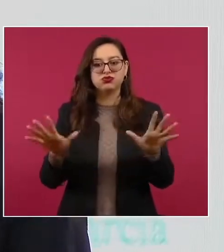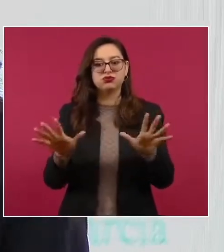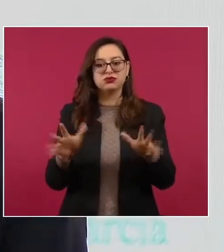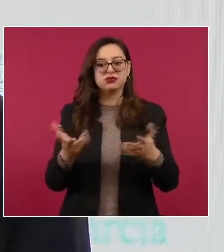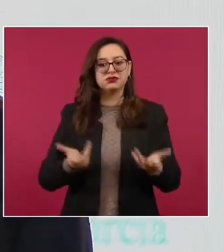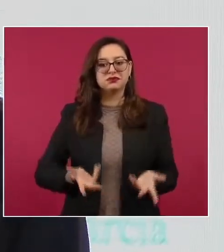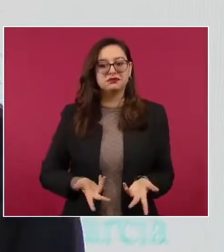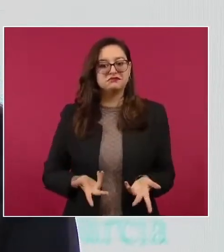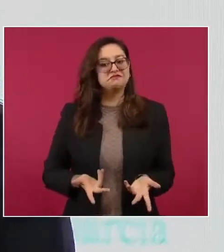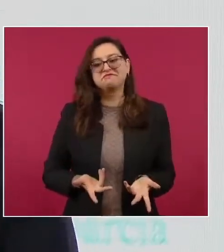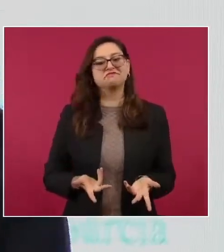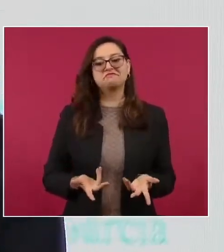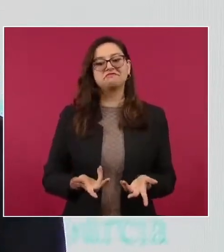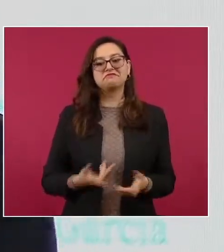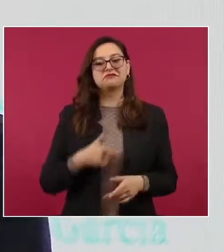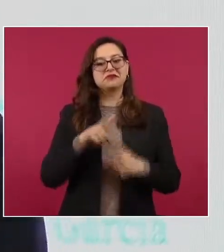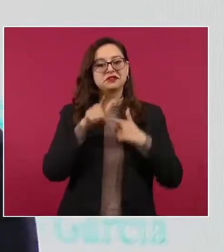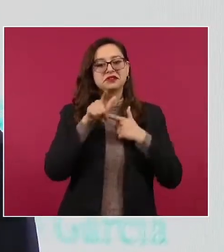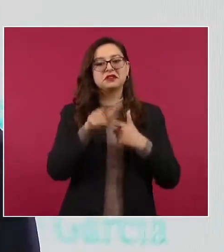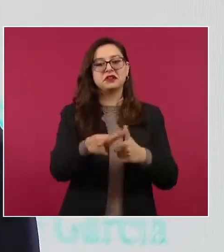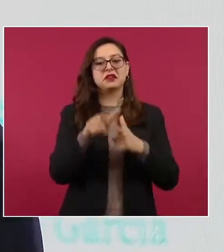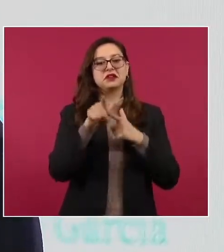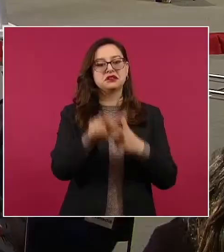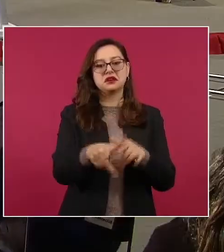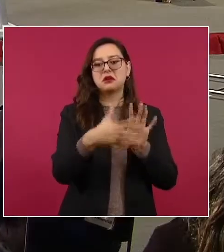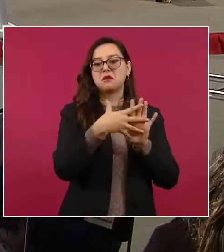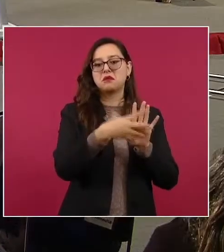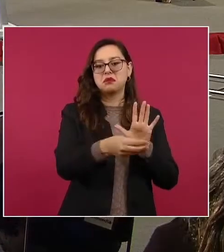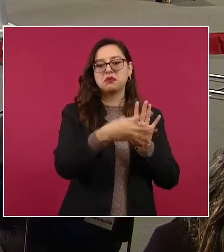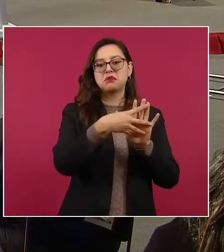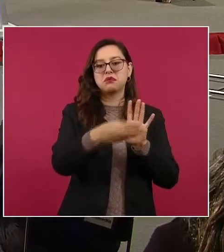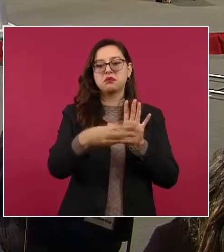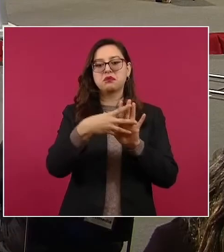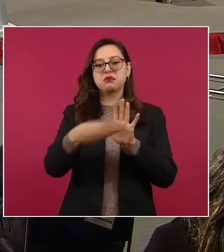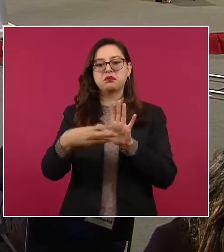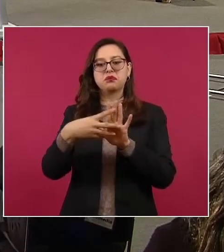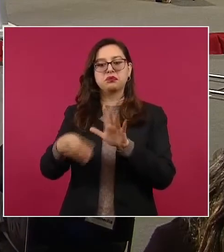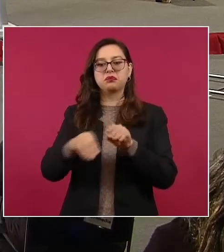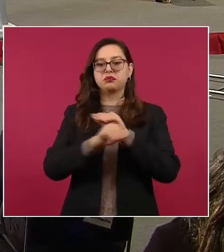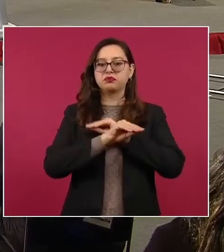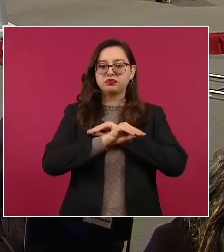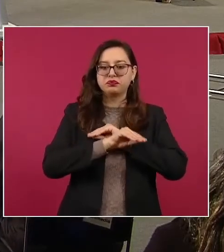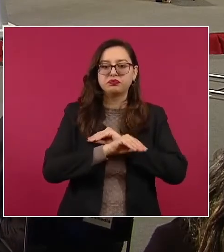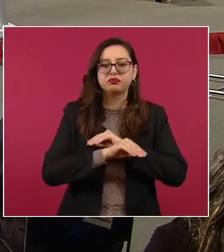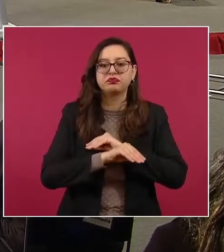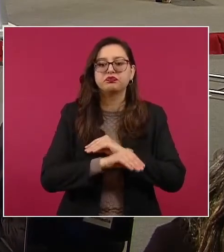suficientemente contundente para llegar a las mismas personas a las que les llegó el bulo.